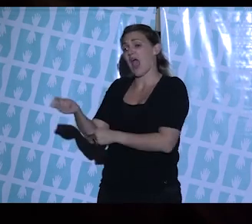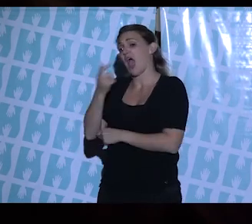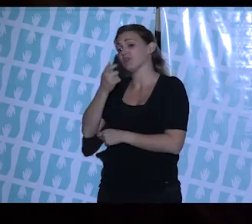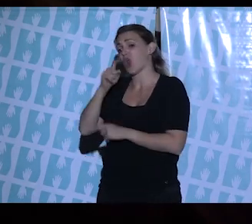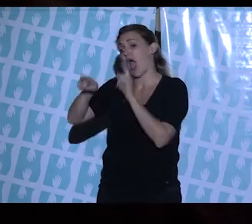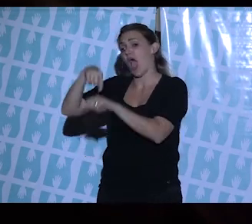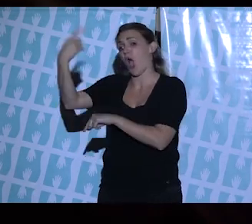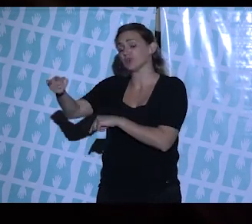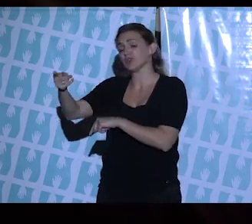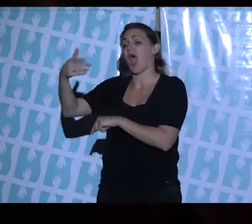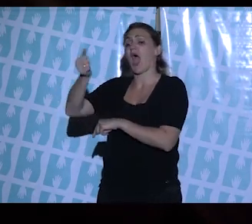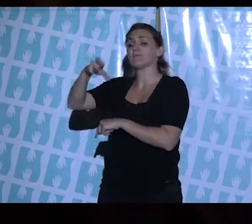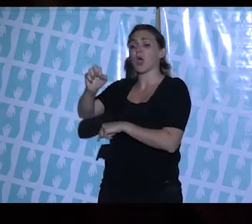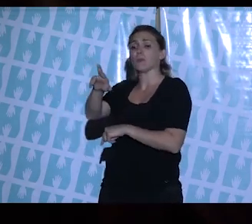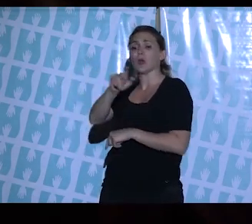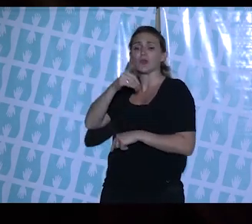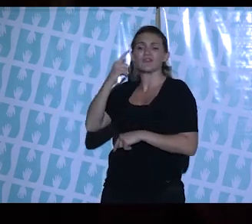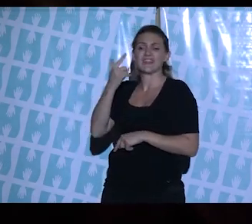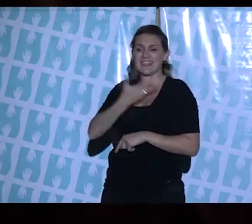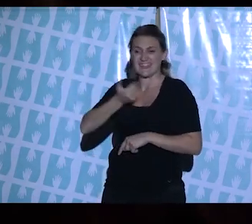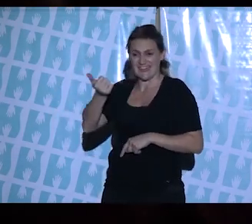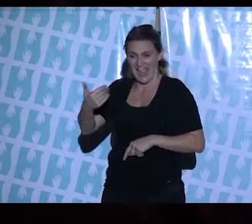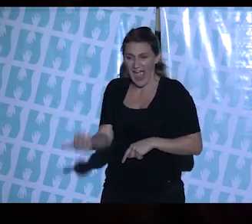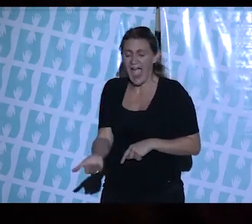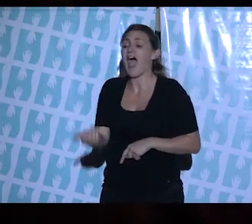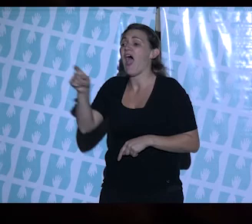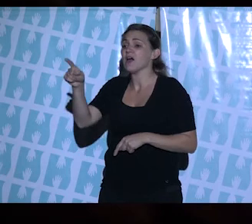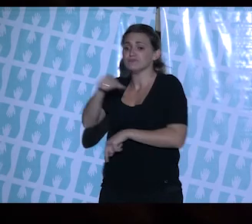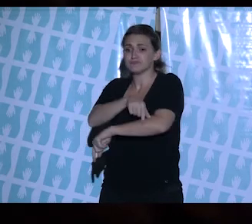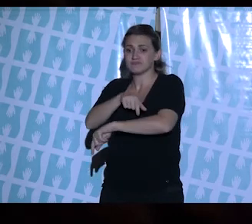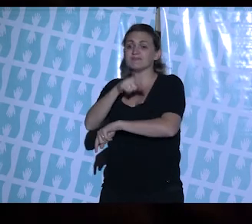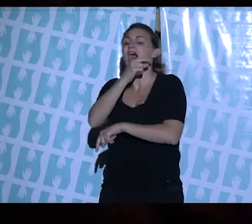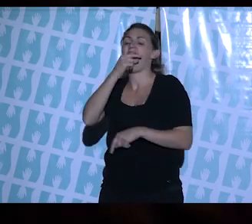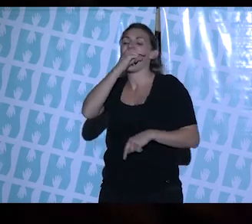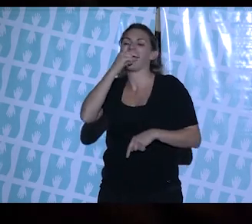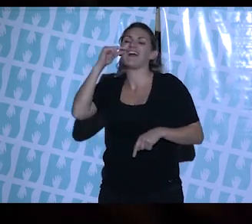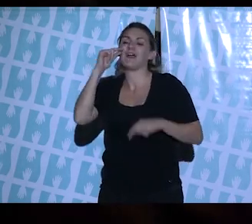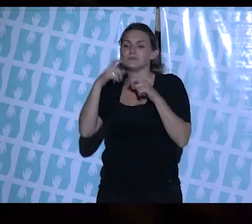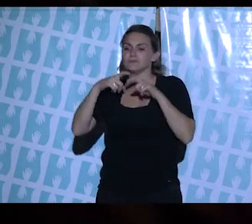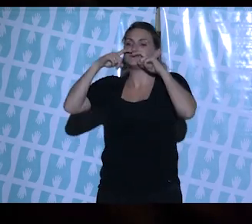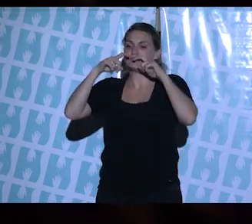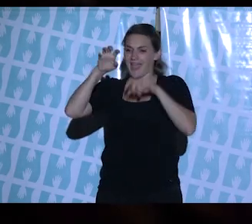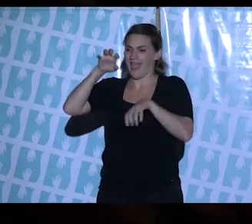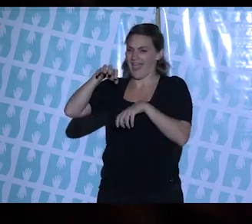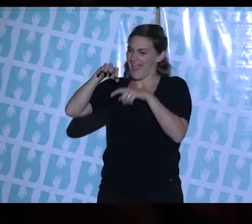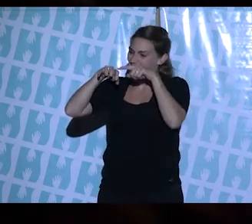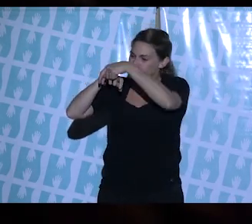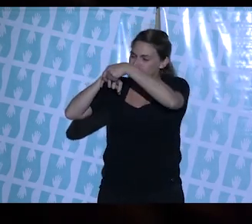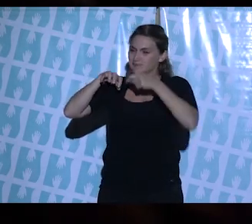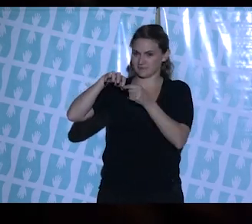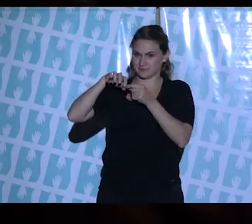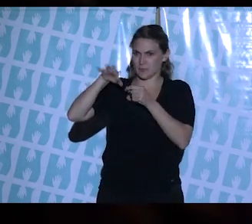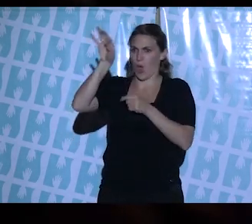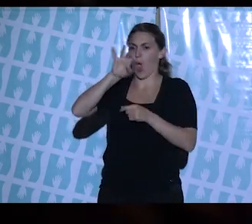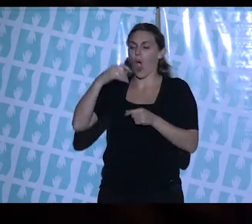como es la apomorfina, en una tira que se coloca en la encía o en un dispositivo que se adosa a